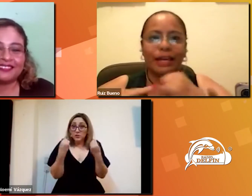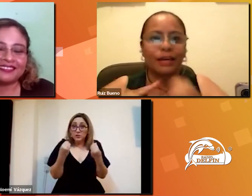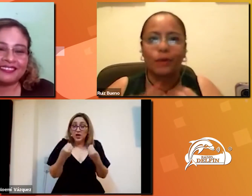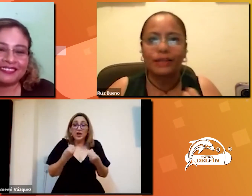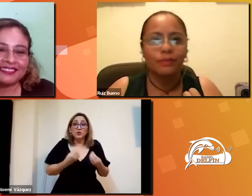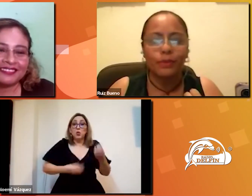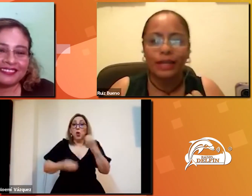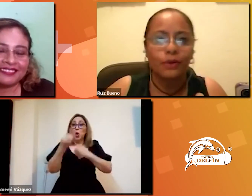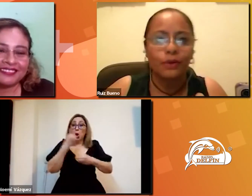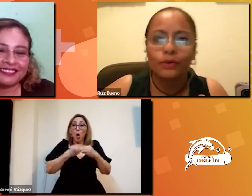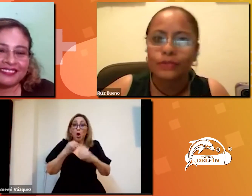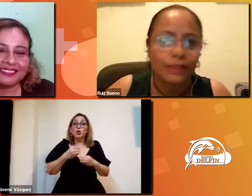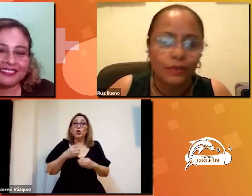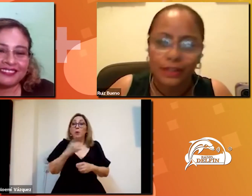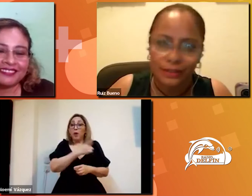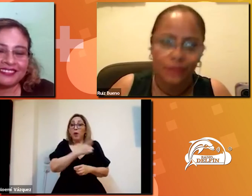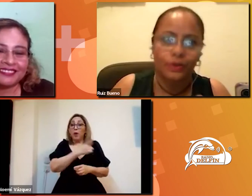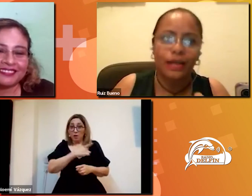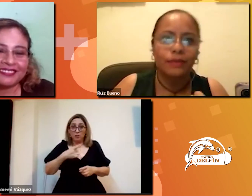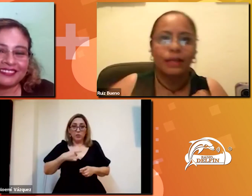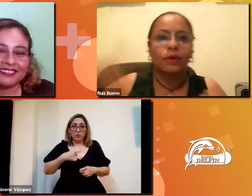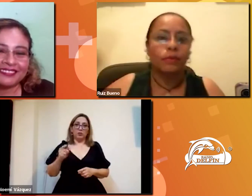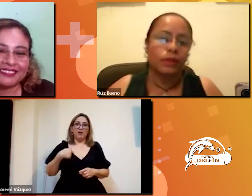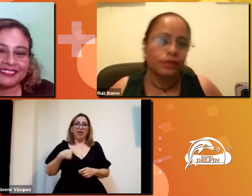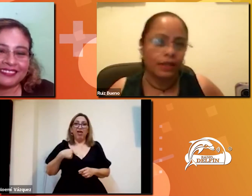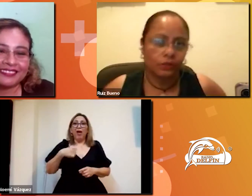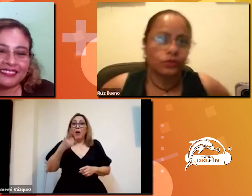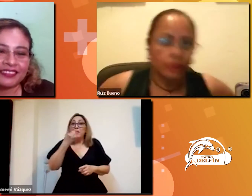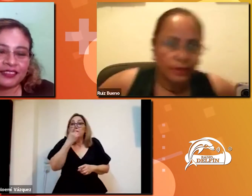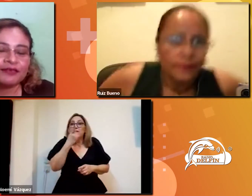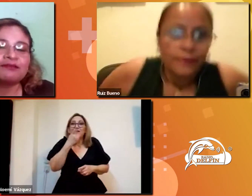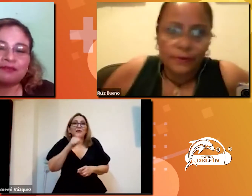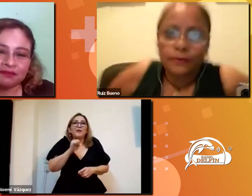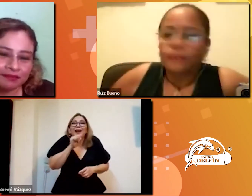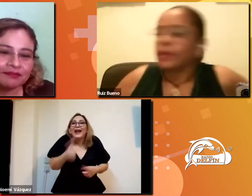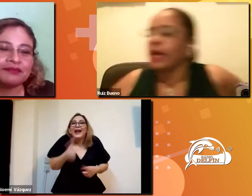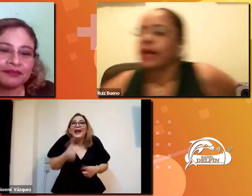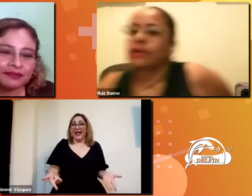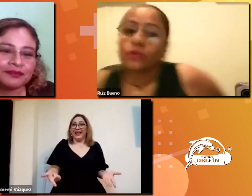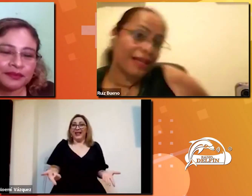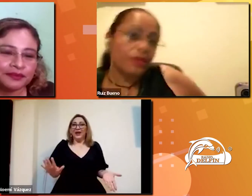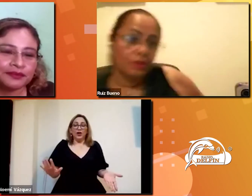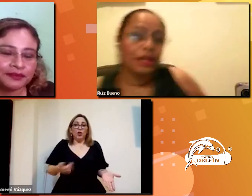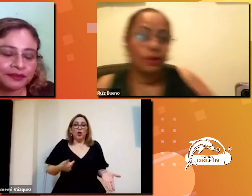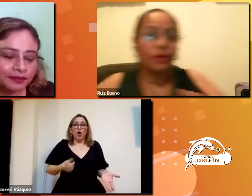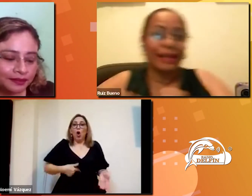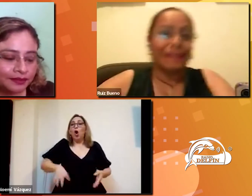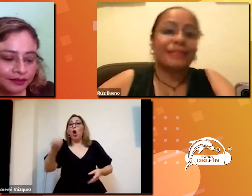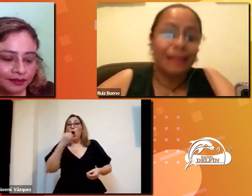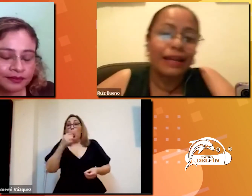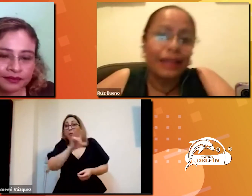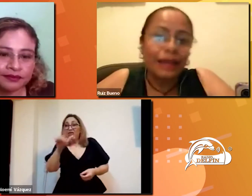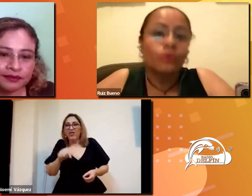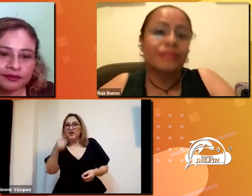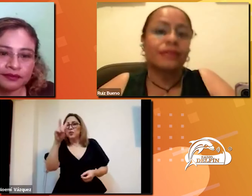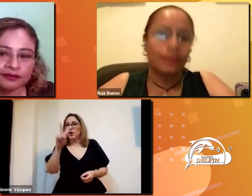por querer, lo hacen porque ya no se hicieron de desayunar y vienen comiendo hasta las 2, ¿no? Entonces, esto es algo que sí genera un estrés